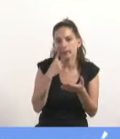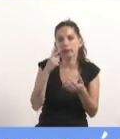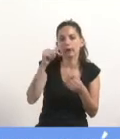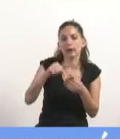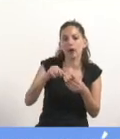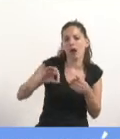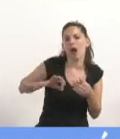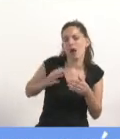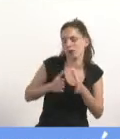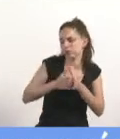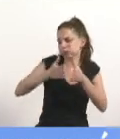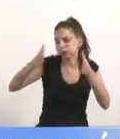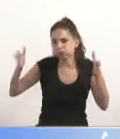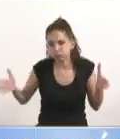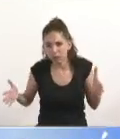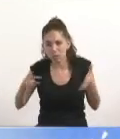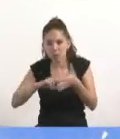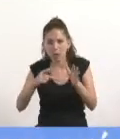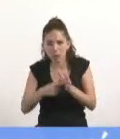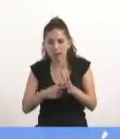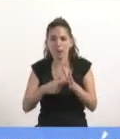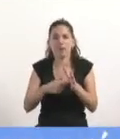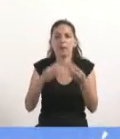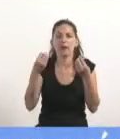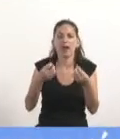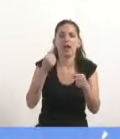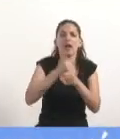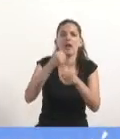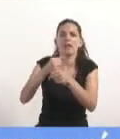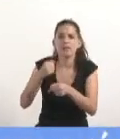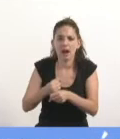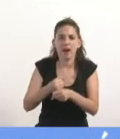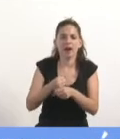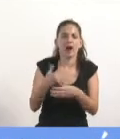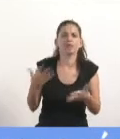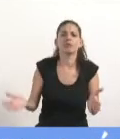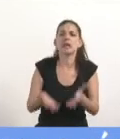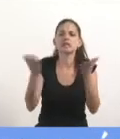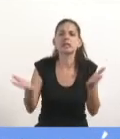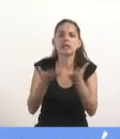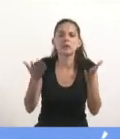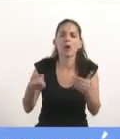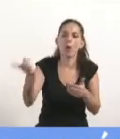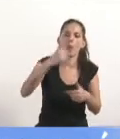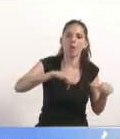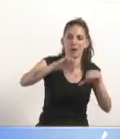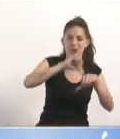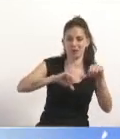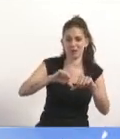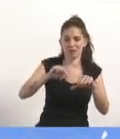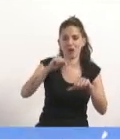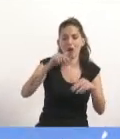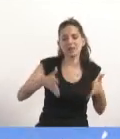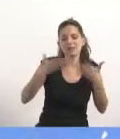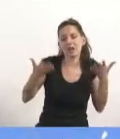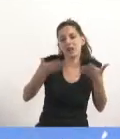años. Y no tengamos que trabajar, que realizar incentivos para que vuelvan los científicos. Y celebrar, como hicimos en un momento,